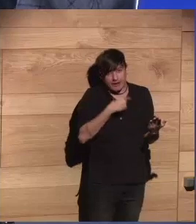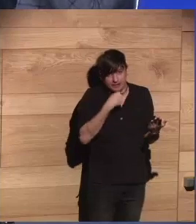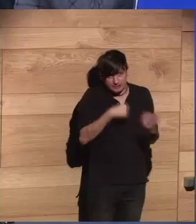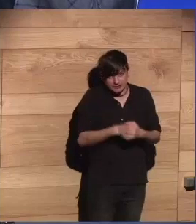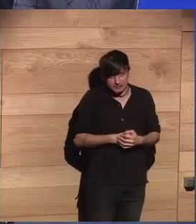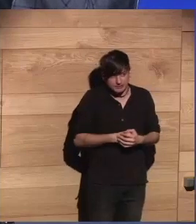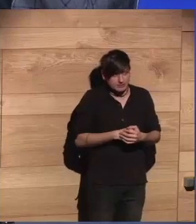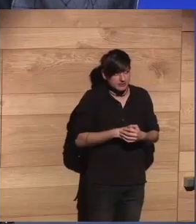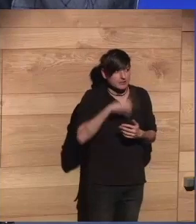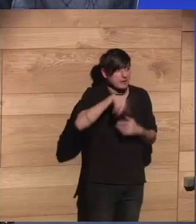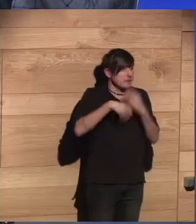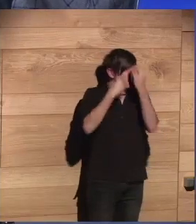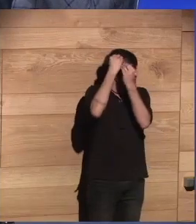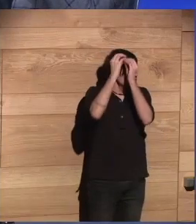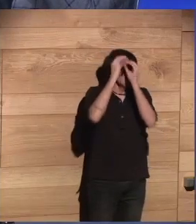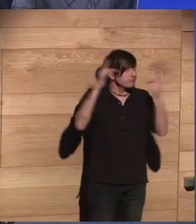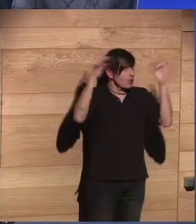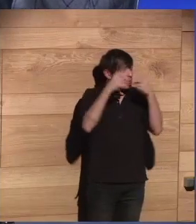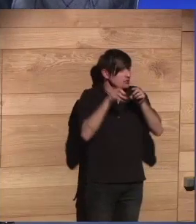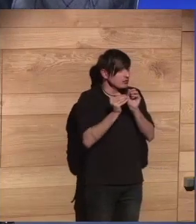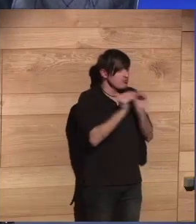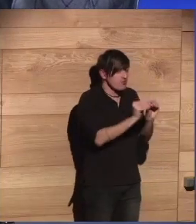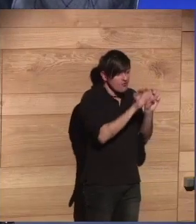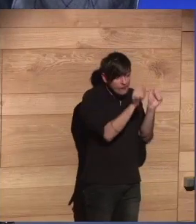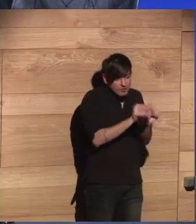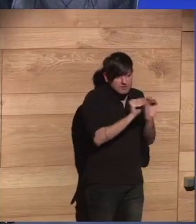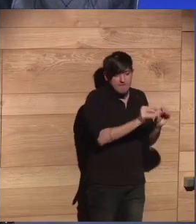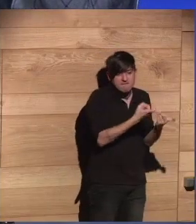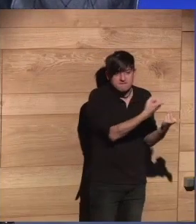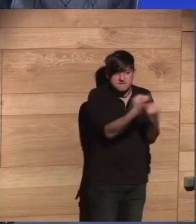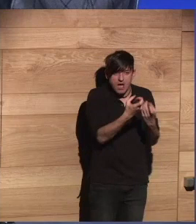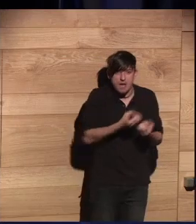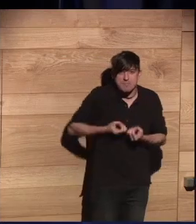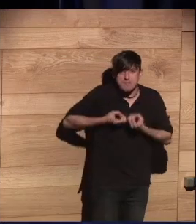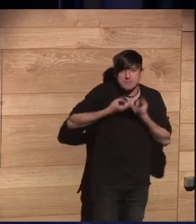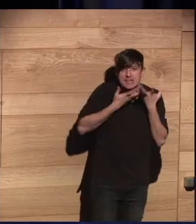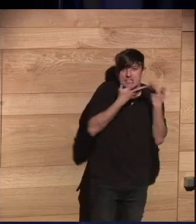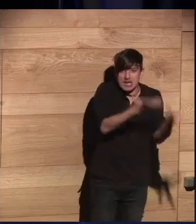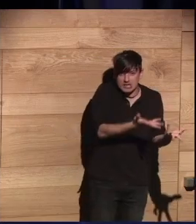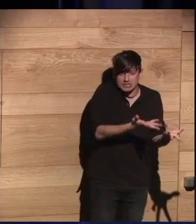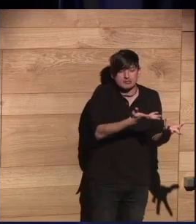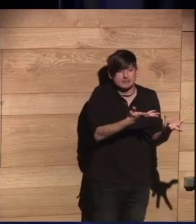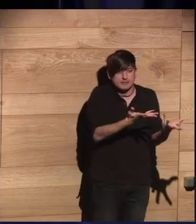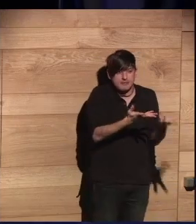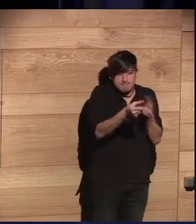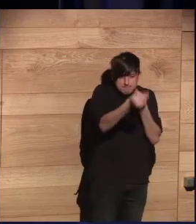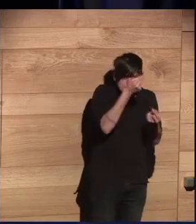luego también cuando piensas en su música y la manera en la que él necesitaba expresar con mucha